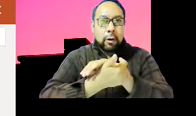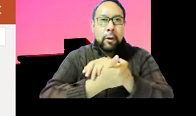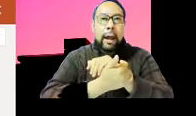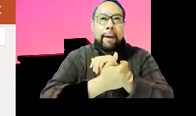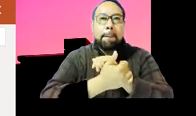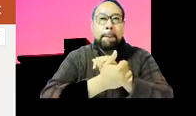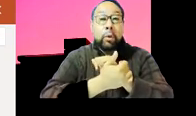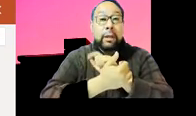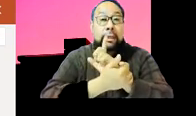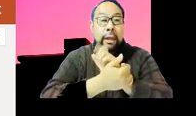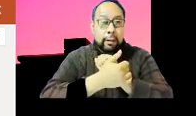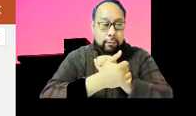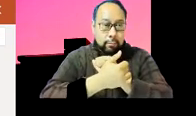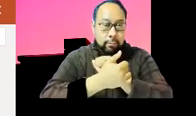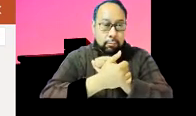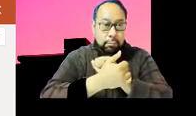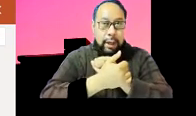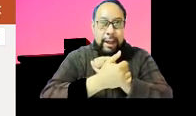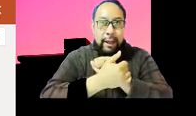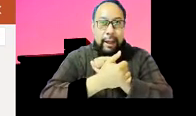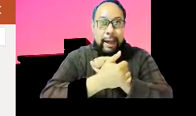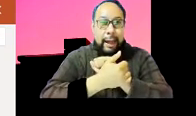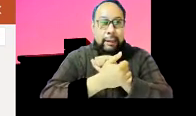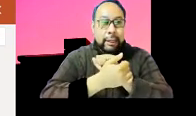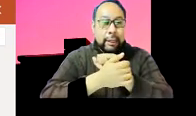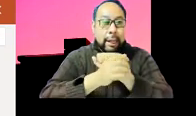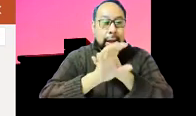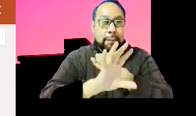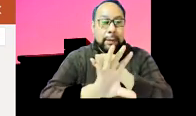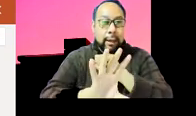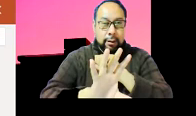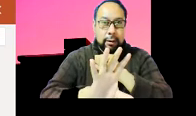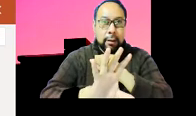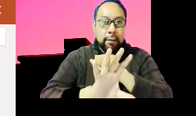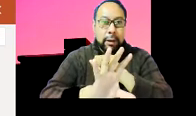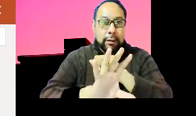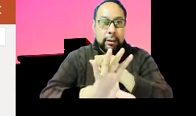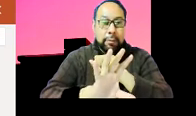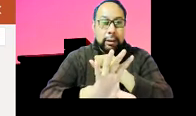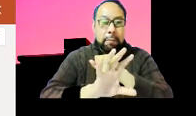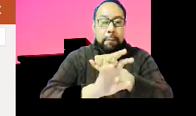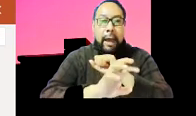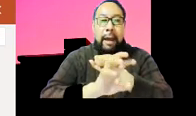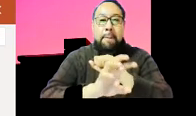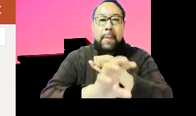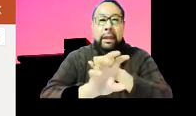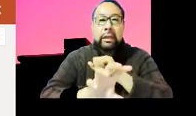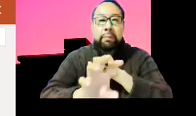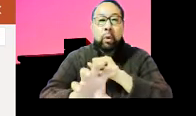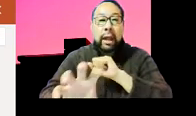Es así como la publicidad va a tender a cambiar, precisamente